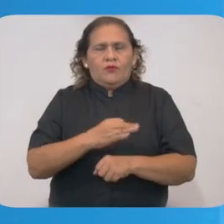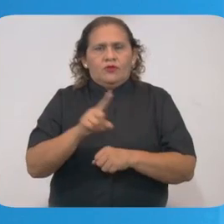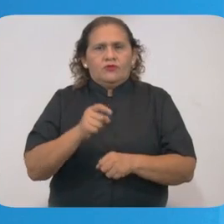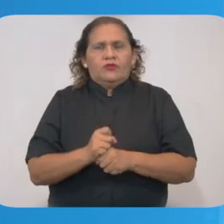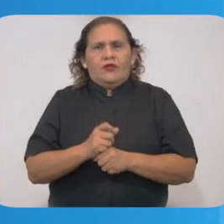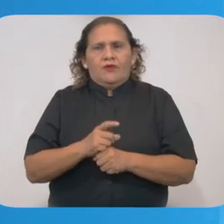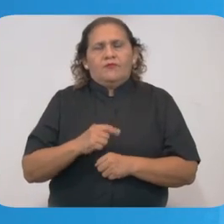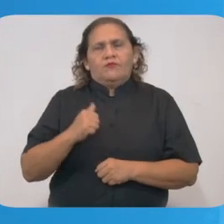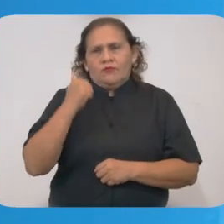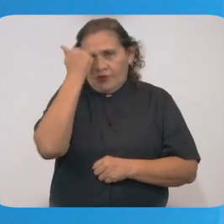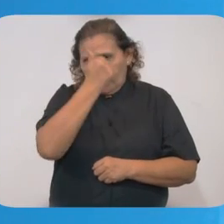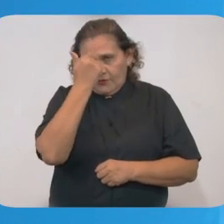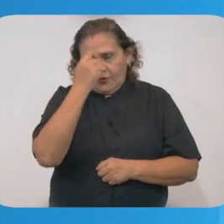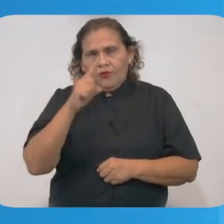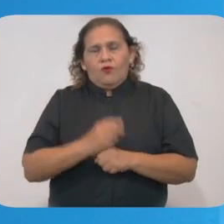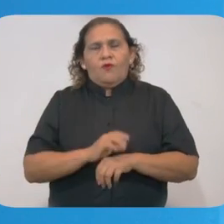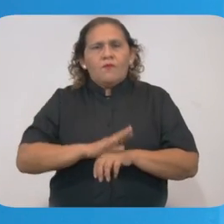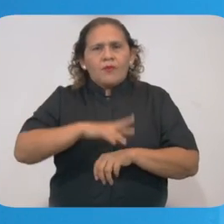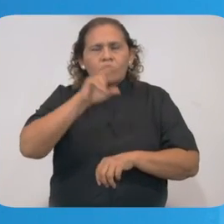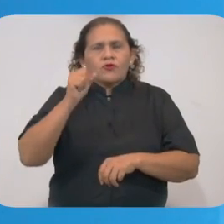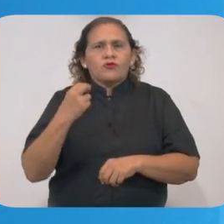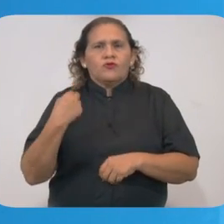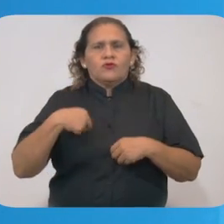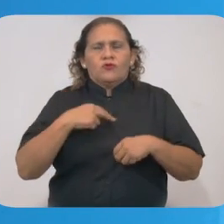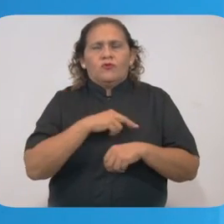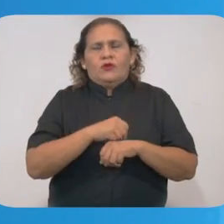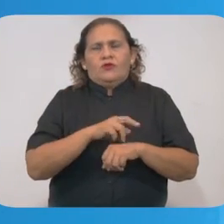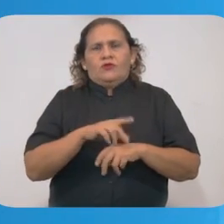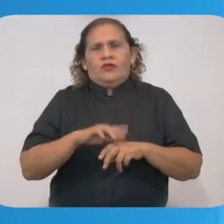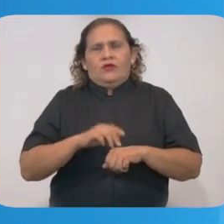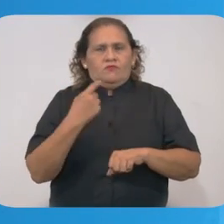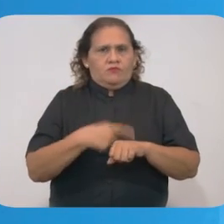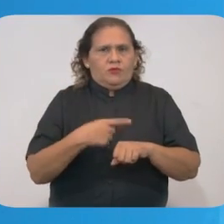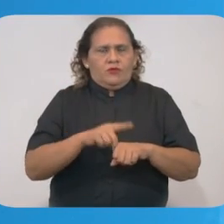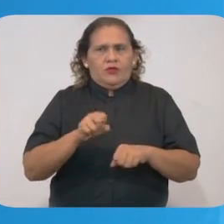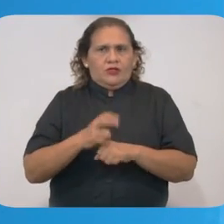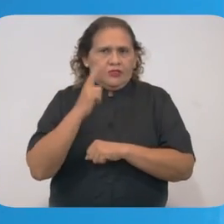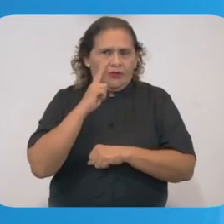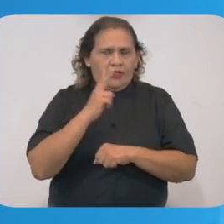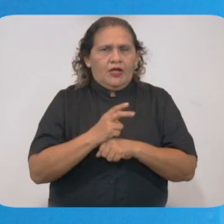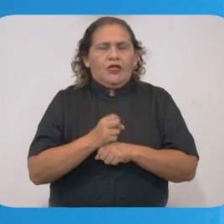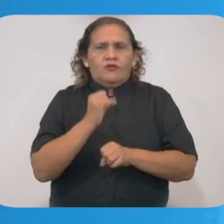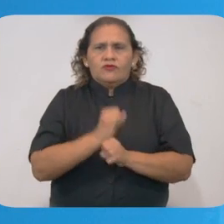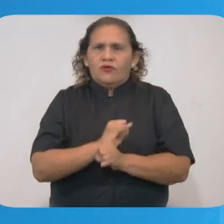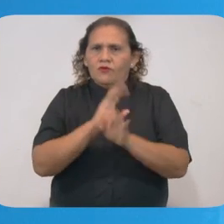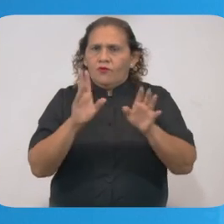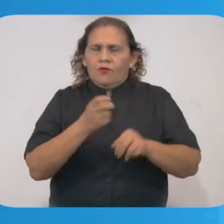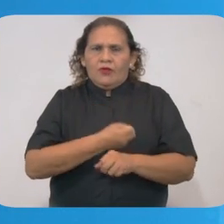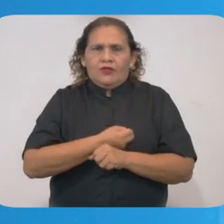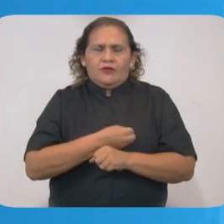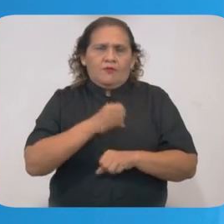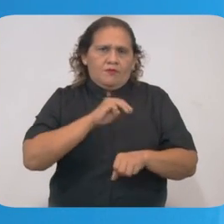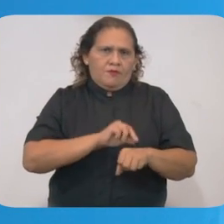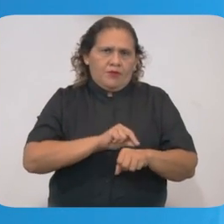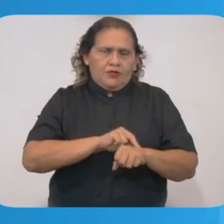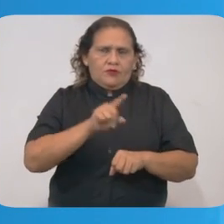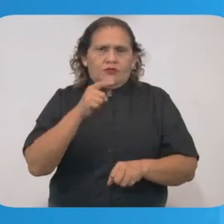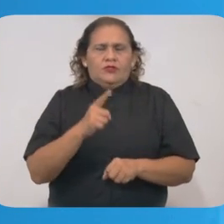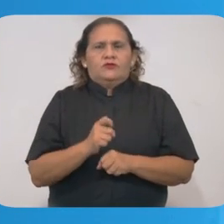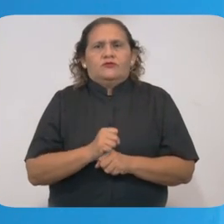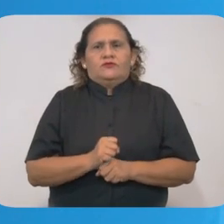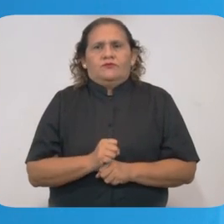pruebas implicará, por tanto, un mayor número de casos confirmados que se reflejarán en los partes médicos durante la implementación de estos